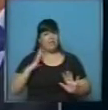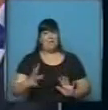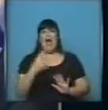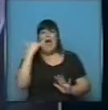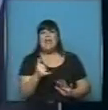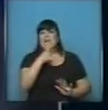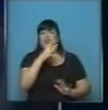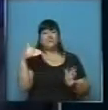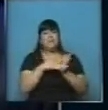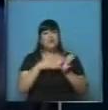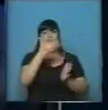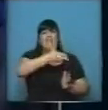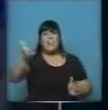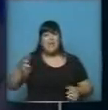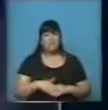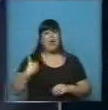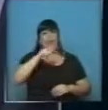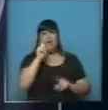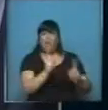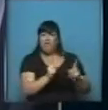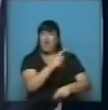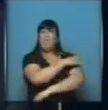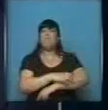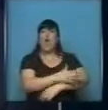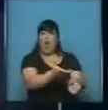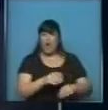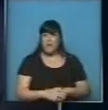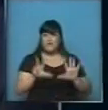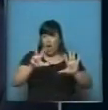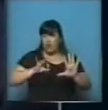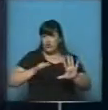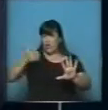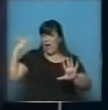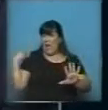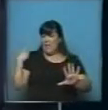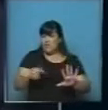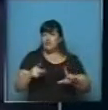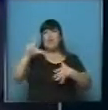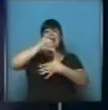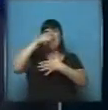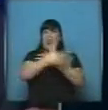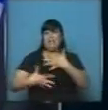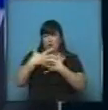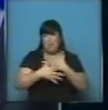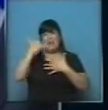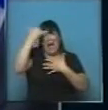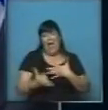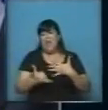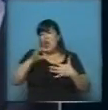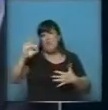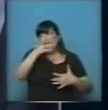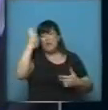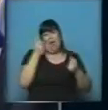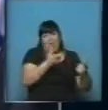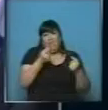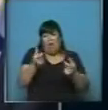14 millones de argentinos que siguen en la pobreza, a pesar que en estos 8 años... Latinoamérica tuvo enorme cantidad de